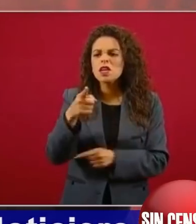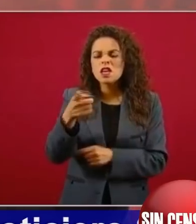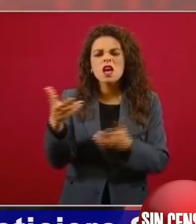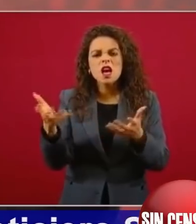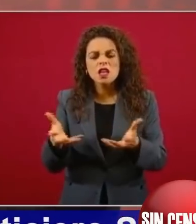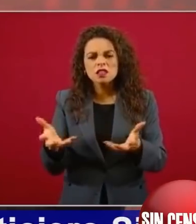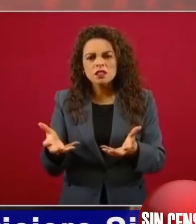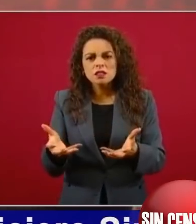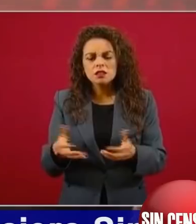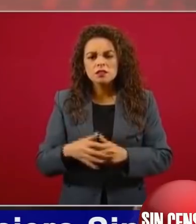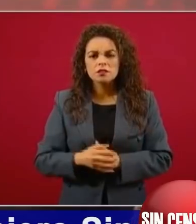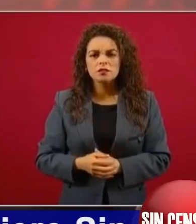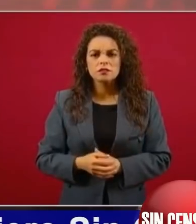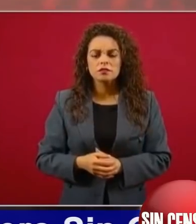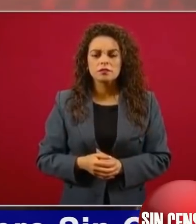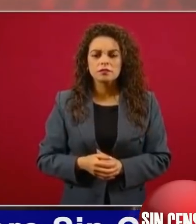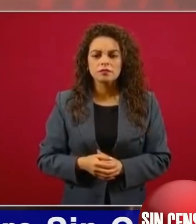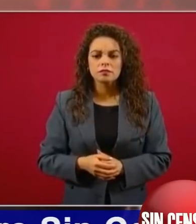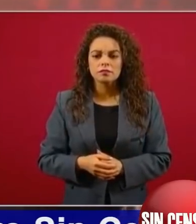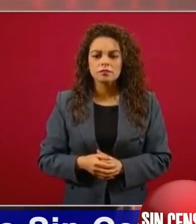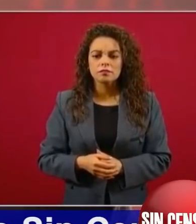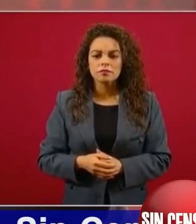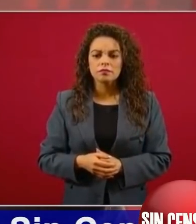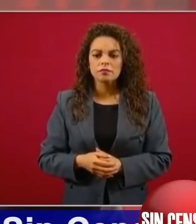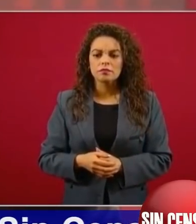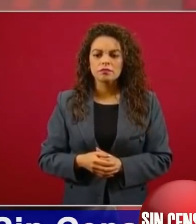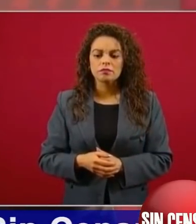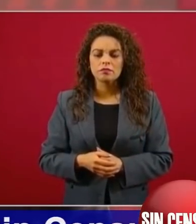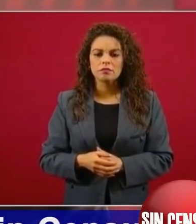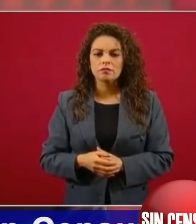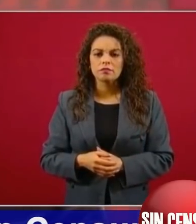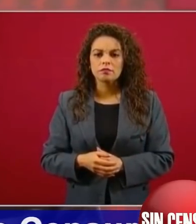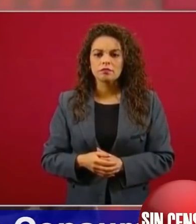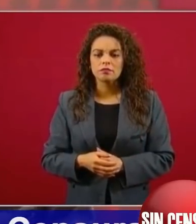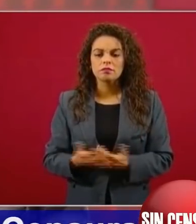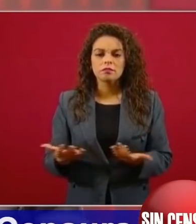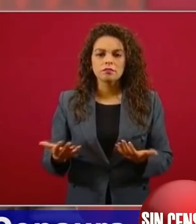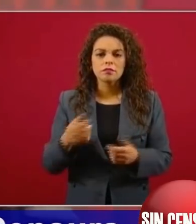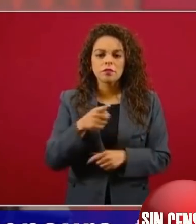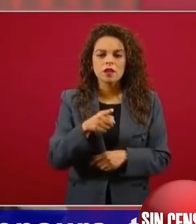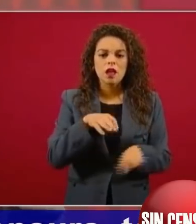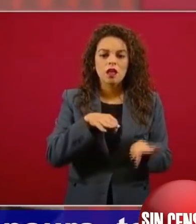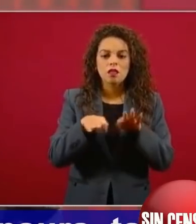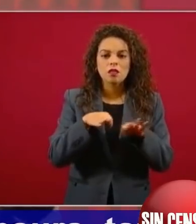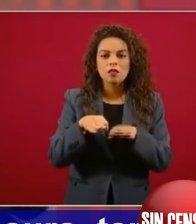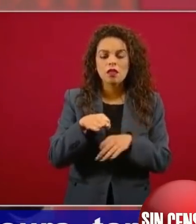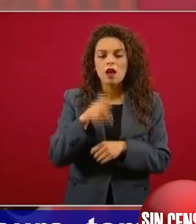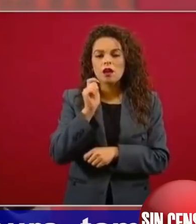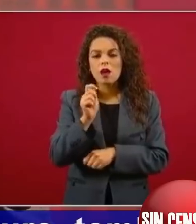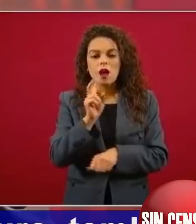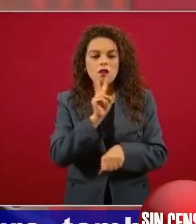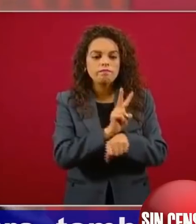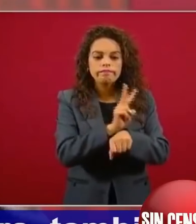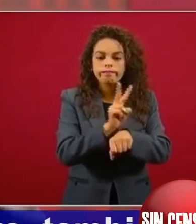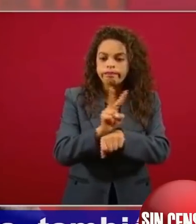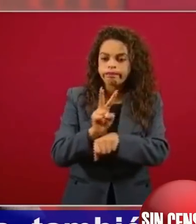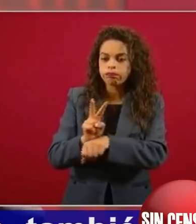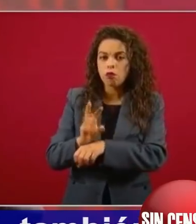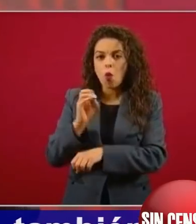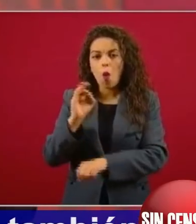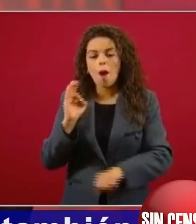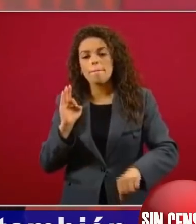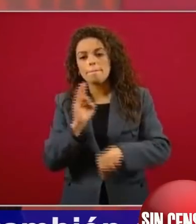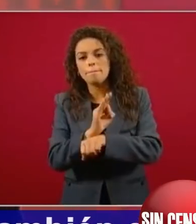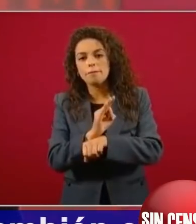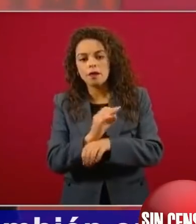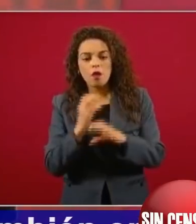básicamente a hacer funciones de vigilancia o de protección a